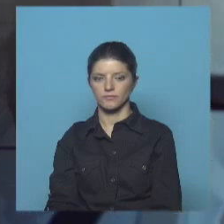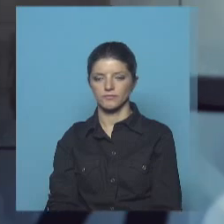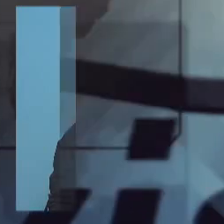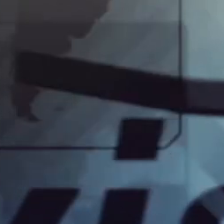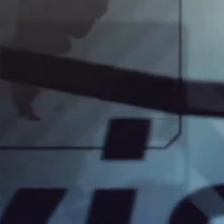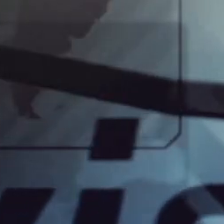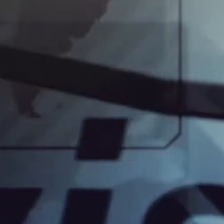¡Gracias!